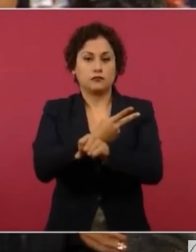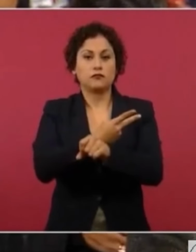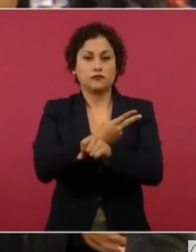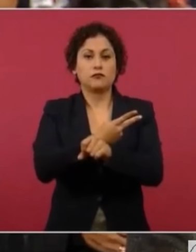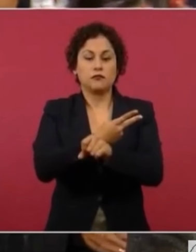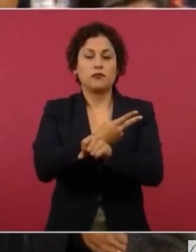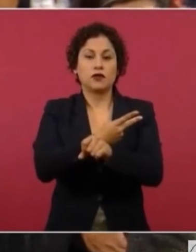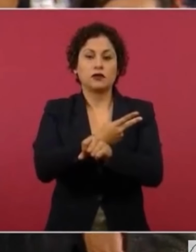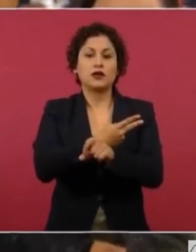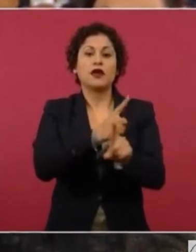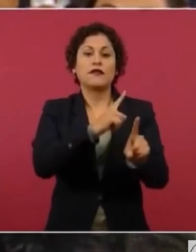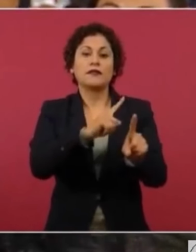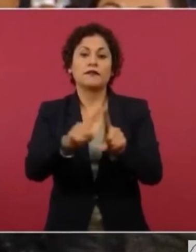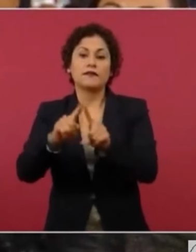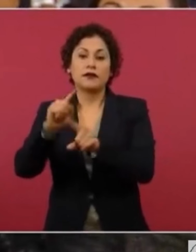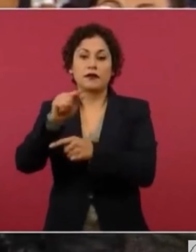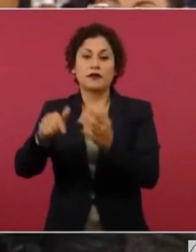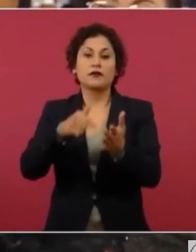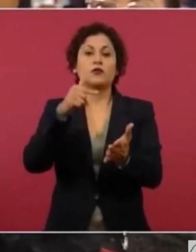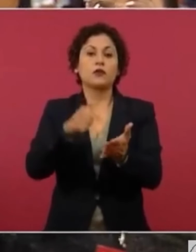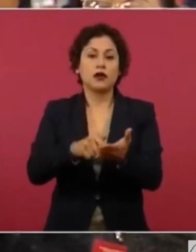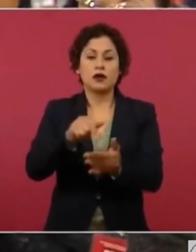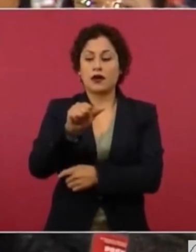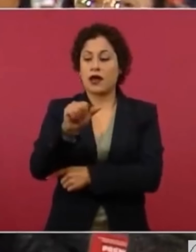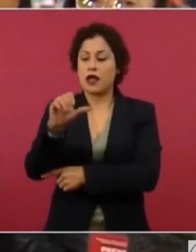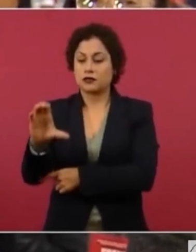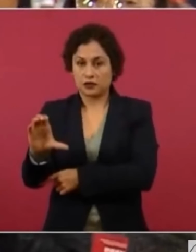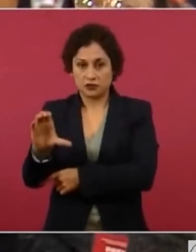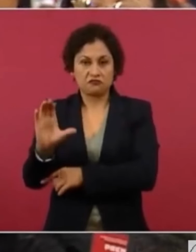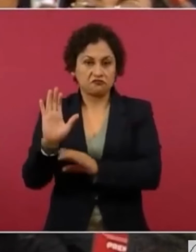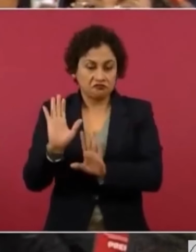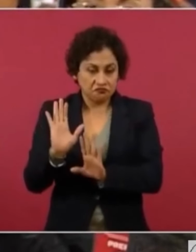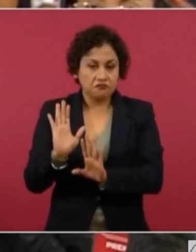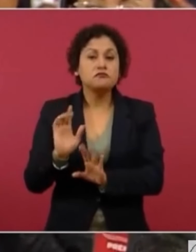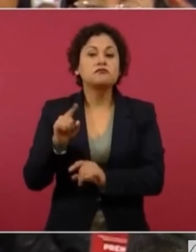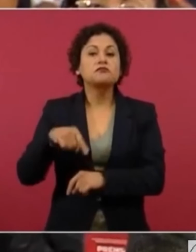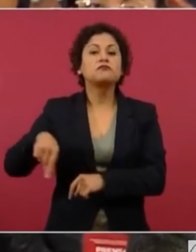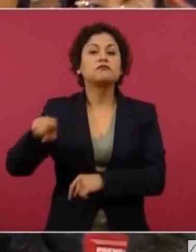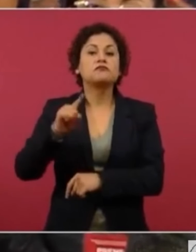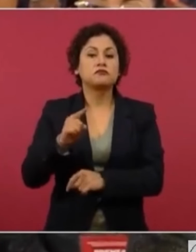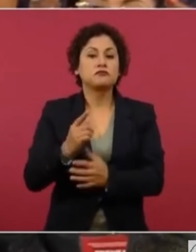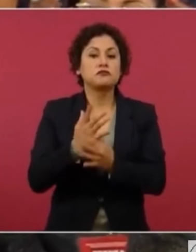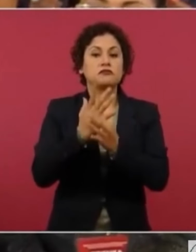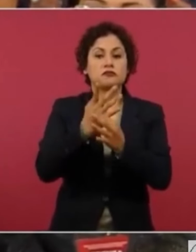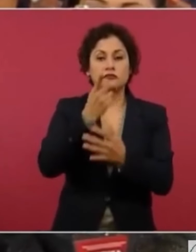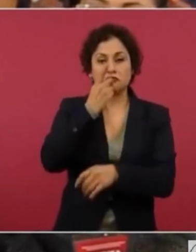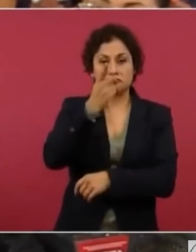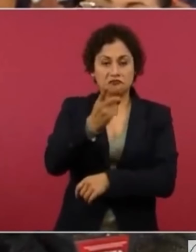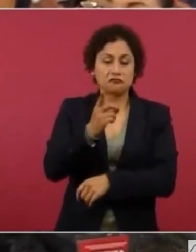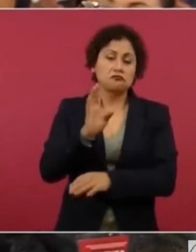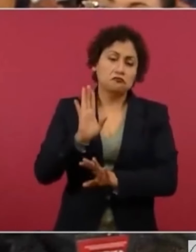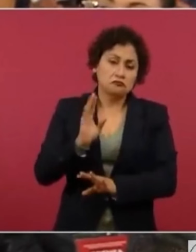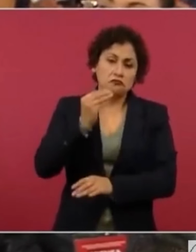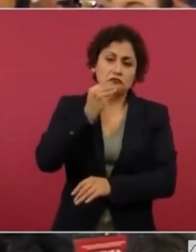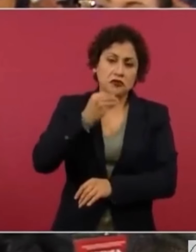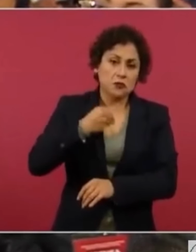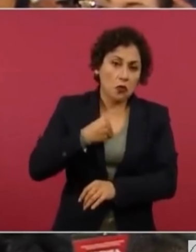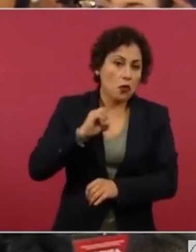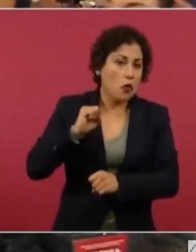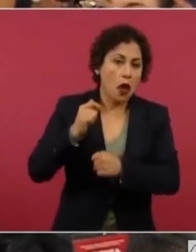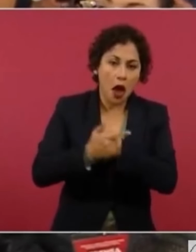espacios de incidencia de la llamada sociedad civil. Y quienes exponen esta información siempre pagan un costo, pero con la convicción de